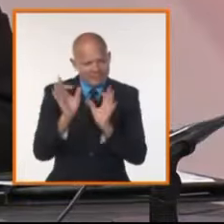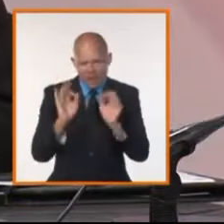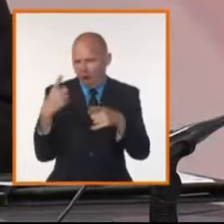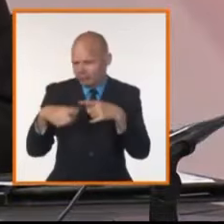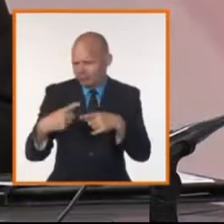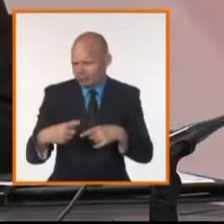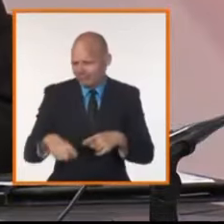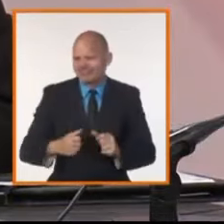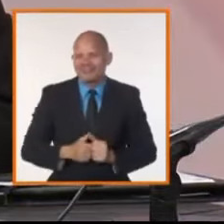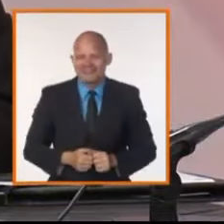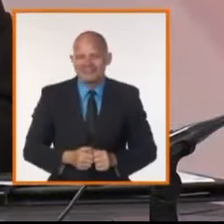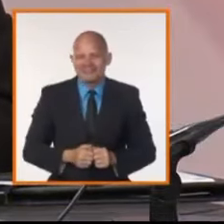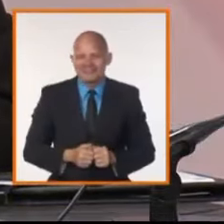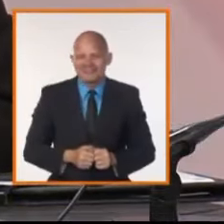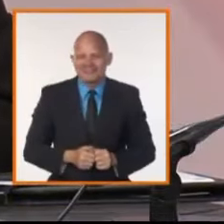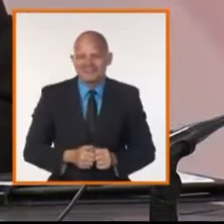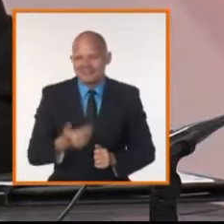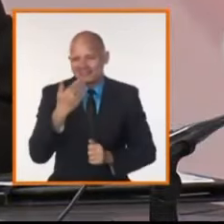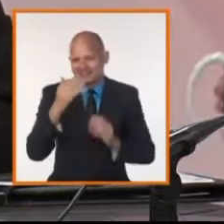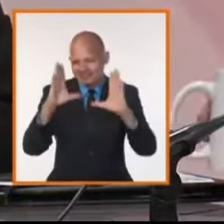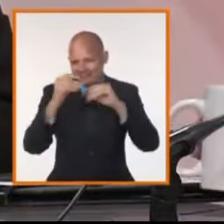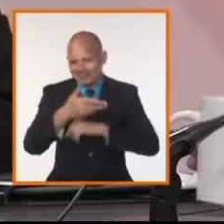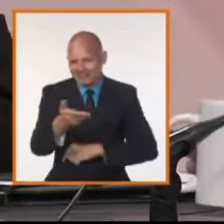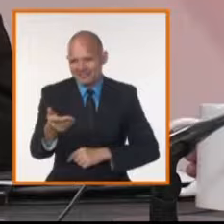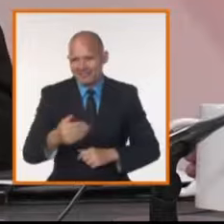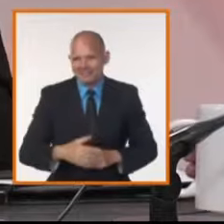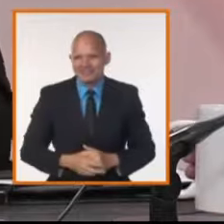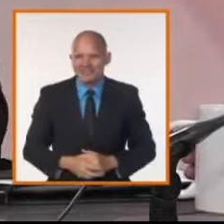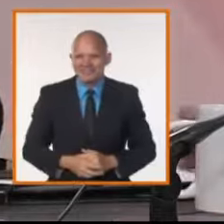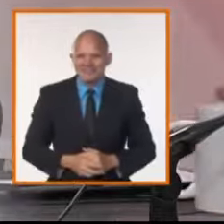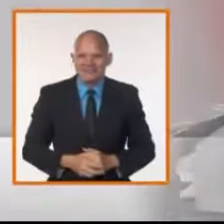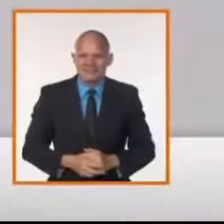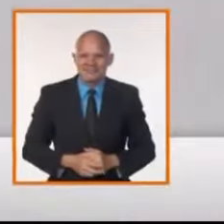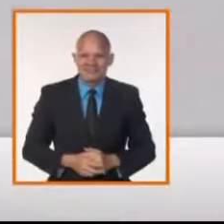otros a lo largo de esta semana muy buenas noches